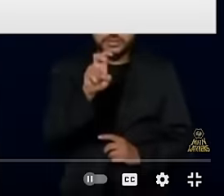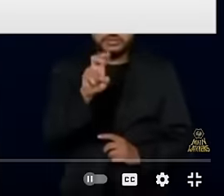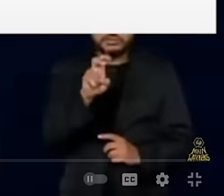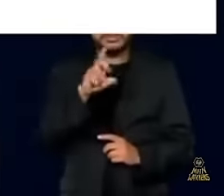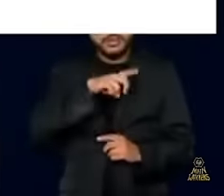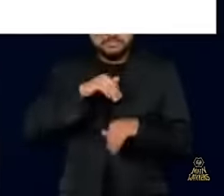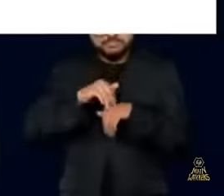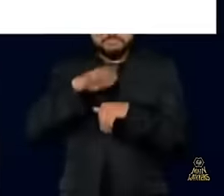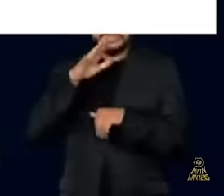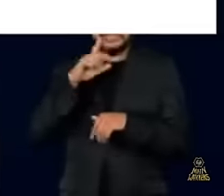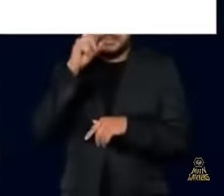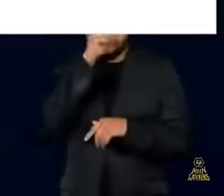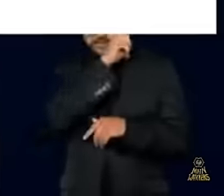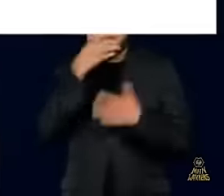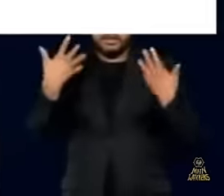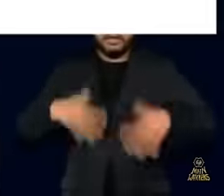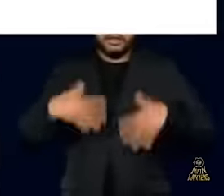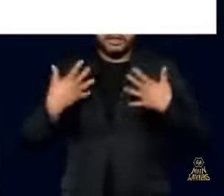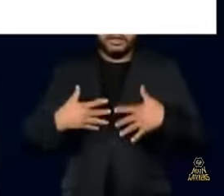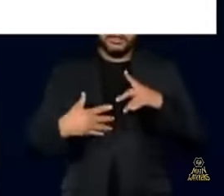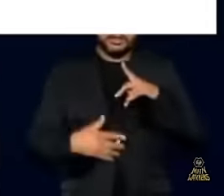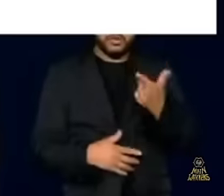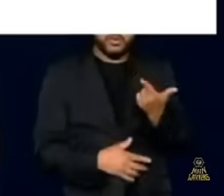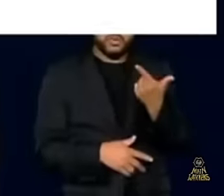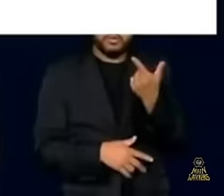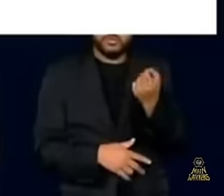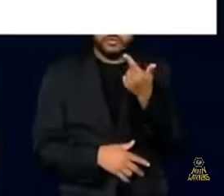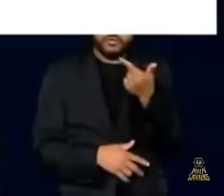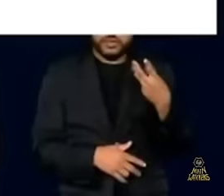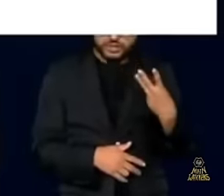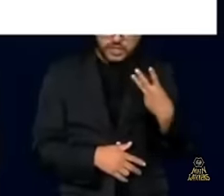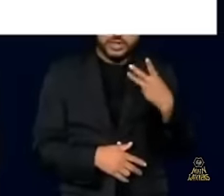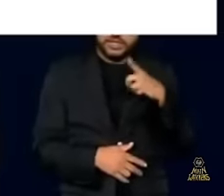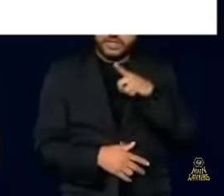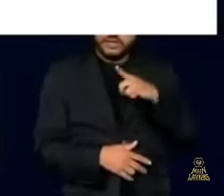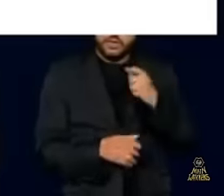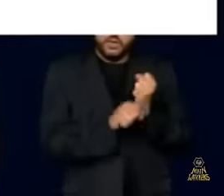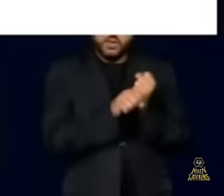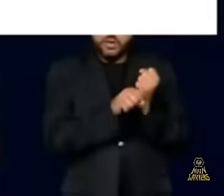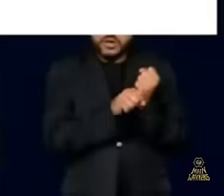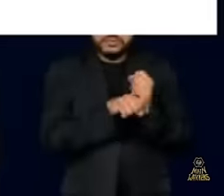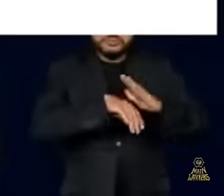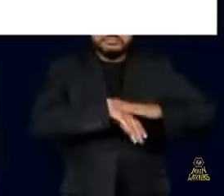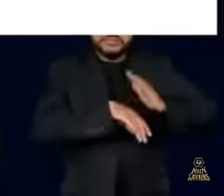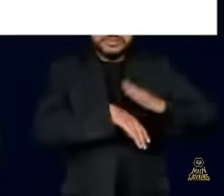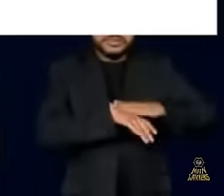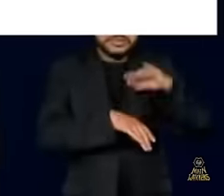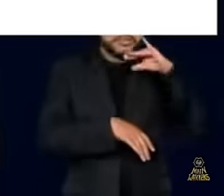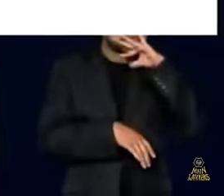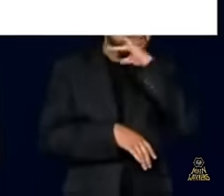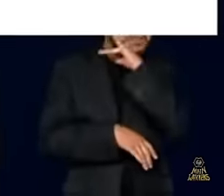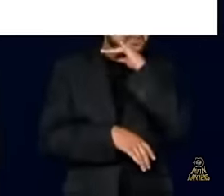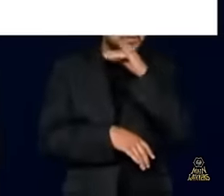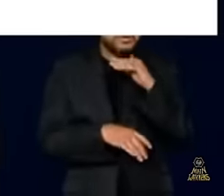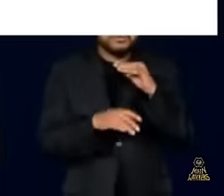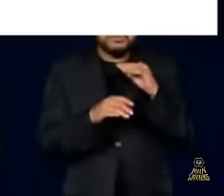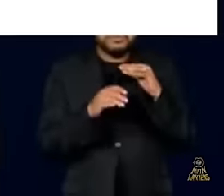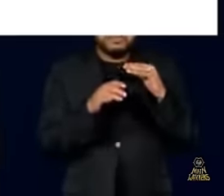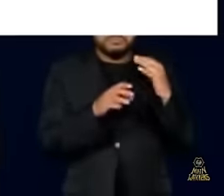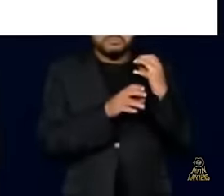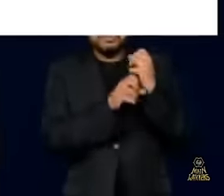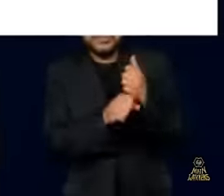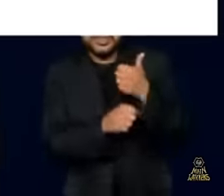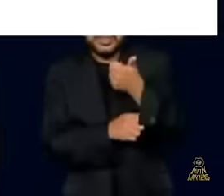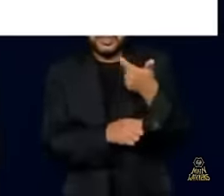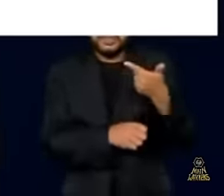llevada a cabo por el gobierno ecuatoriano constituye un grave precedente y debe ser objeto de un enérgico repudio, cualquiera que sea la